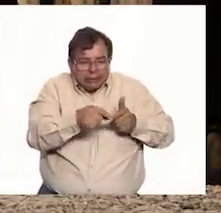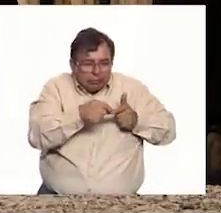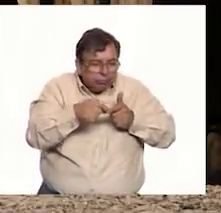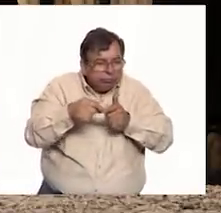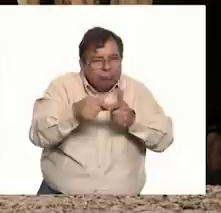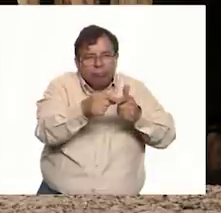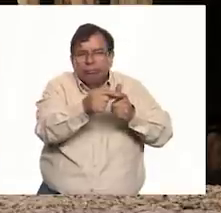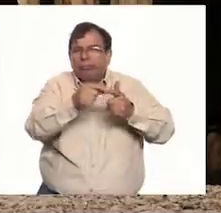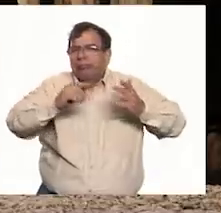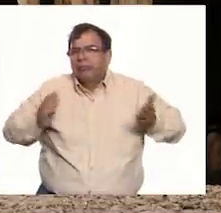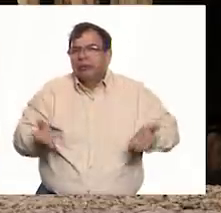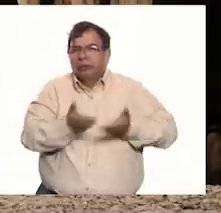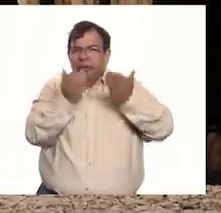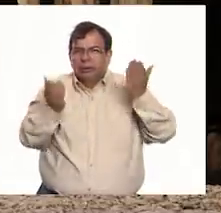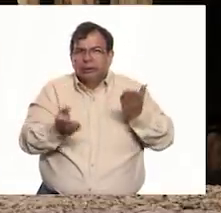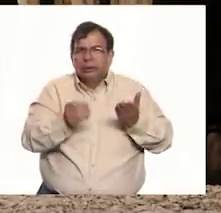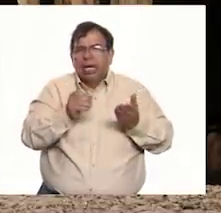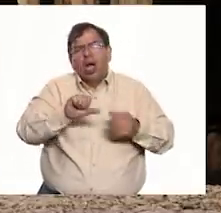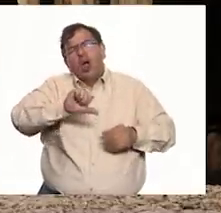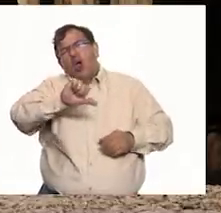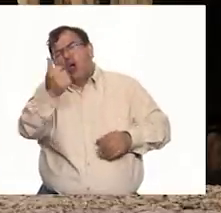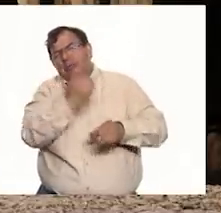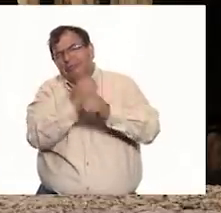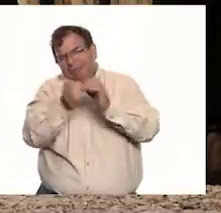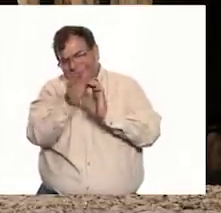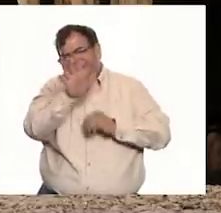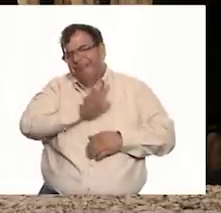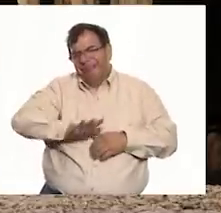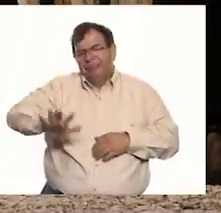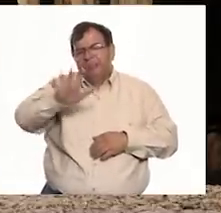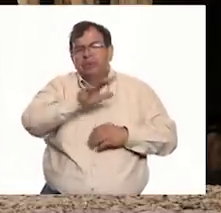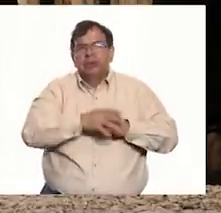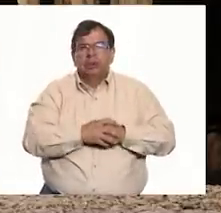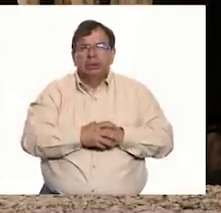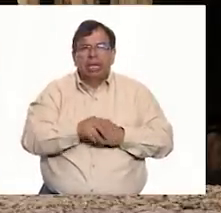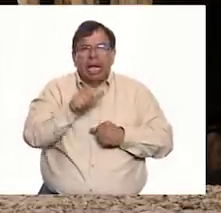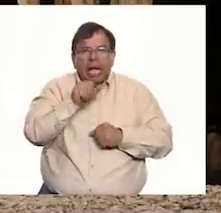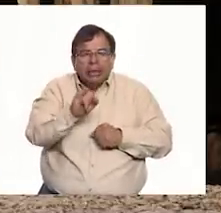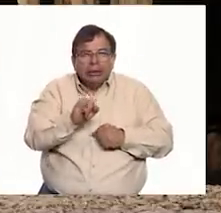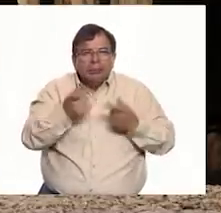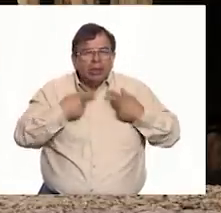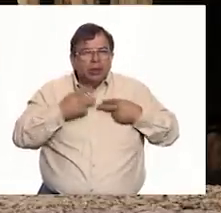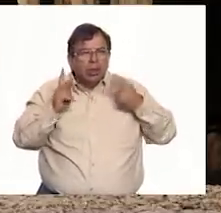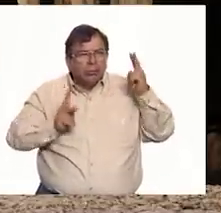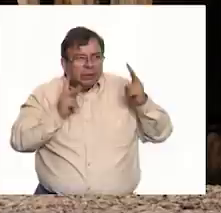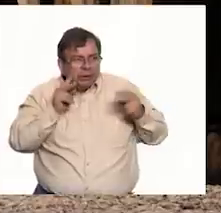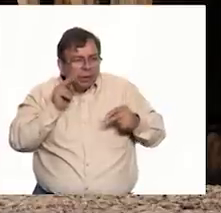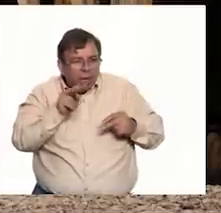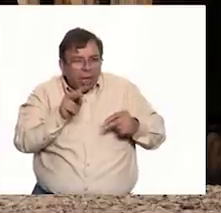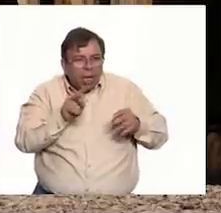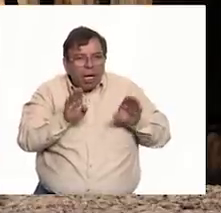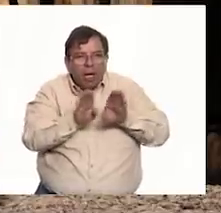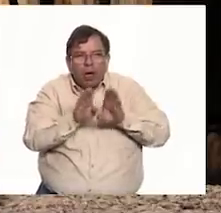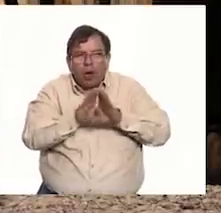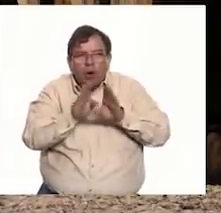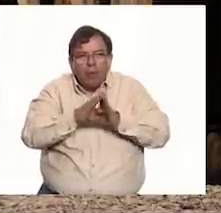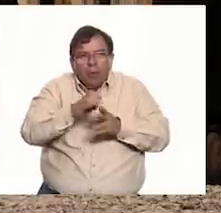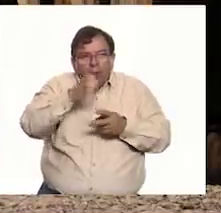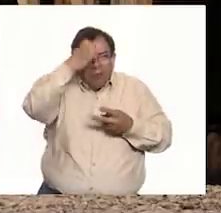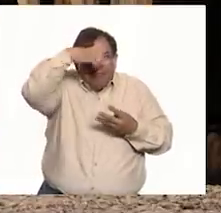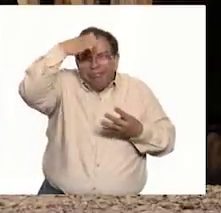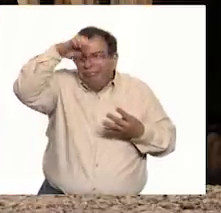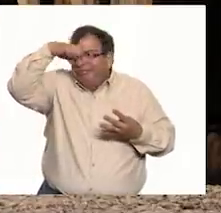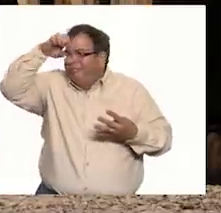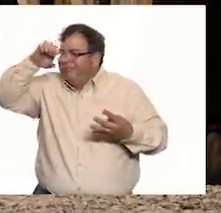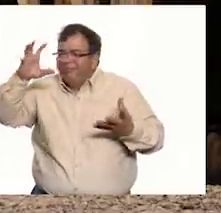impulso, además de que incluye otros productos de la zona. Así se ofrecen a los visitantes una experiencia completa